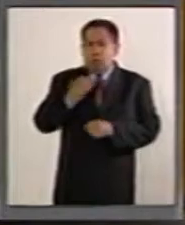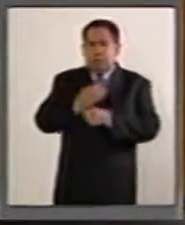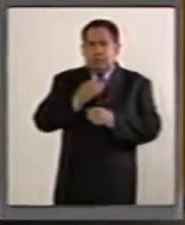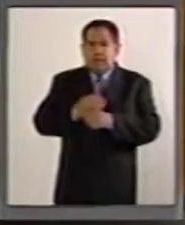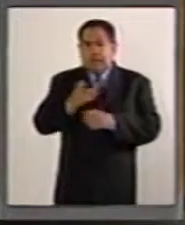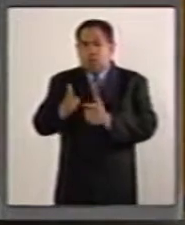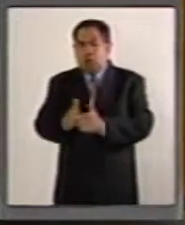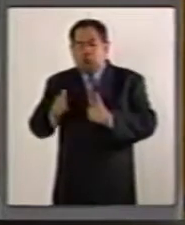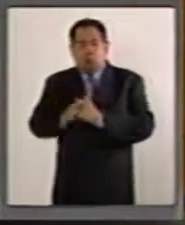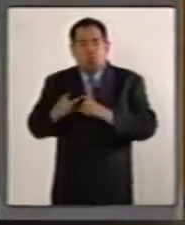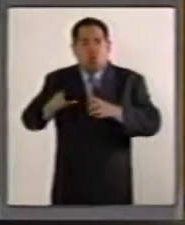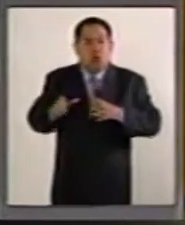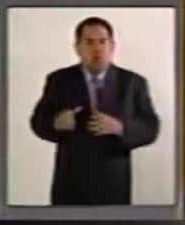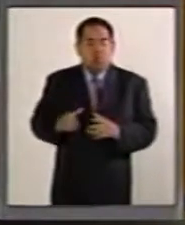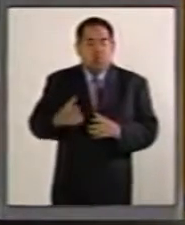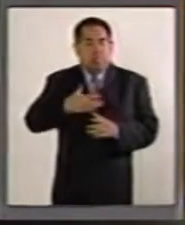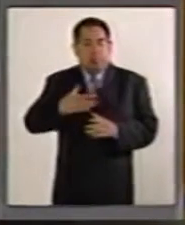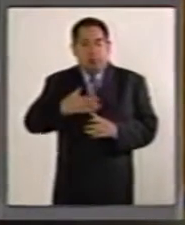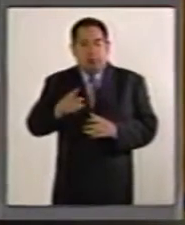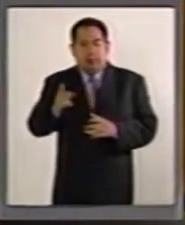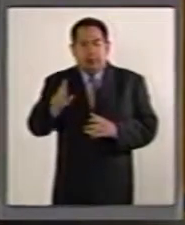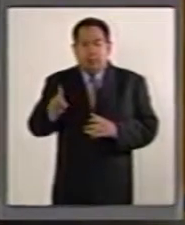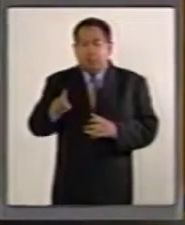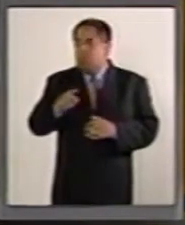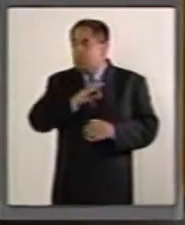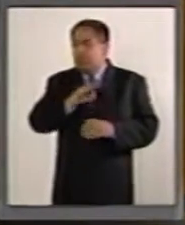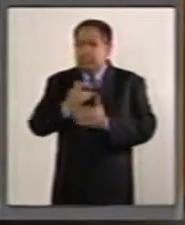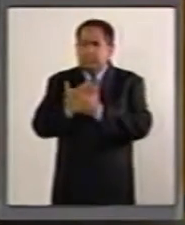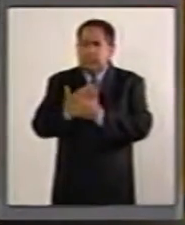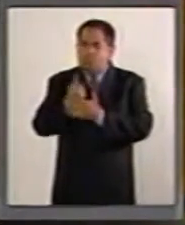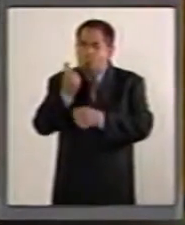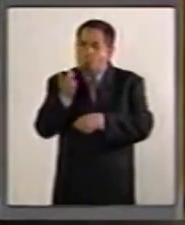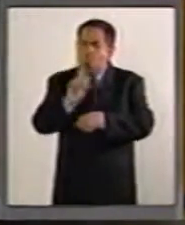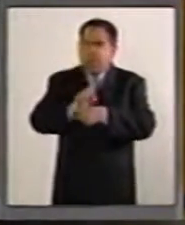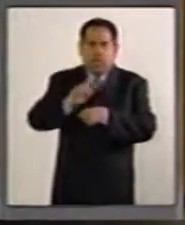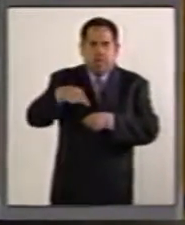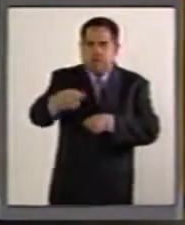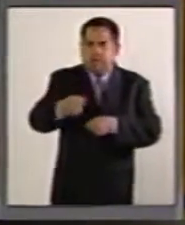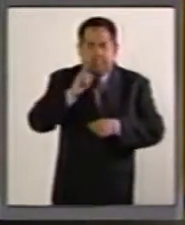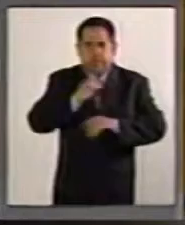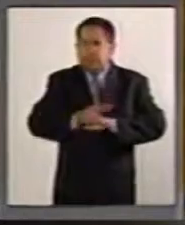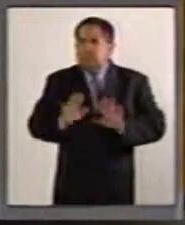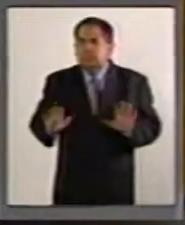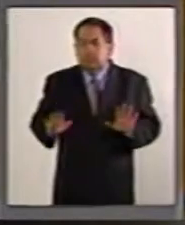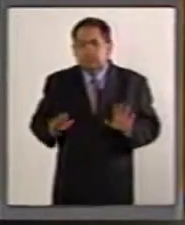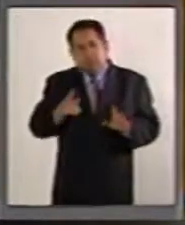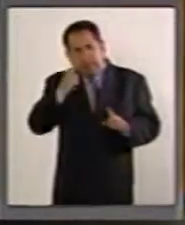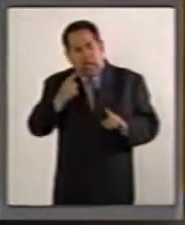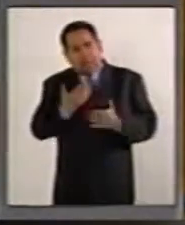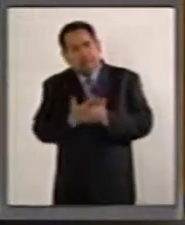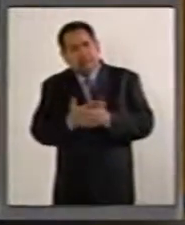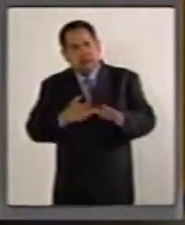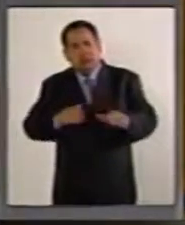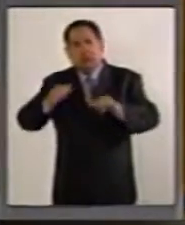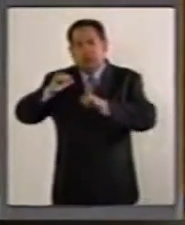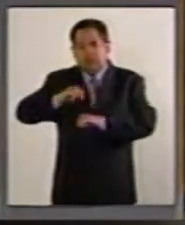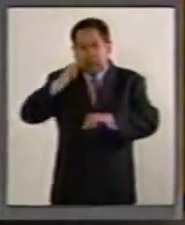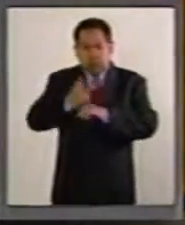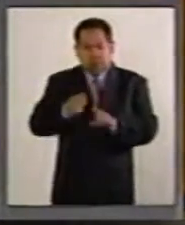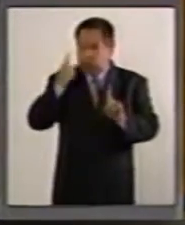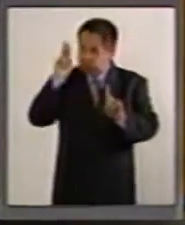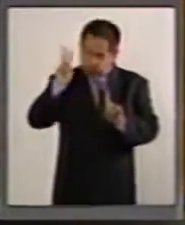tiene el grupo parlamentario es que pudiéramos esperar solo un día para tomarle protesta al titular del